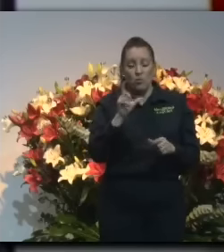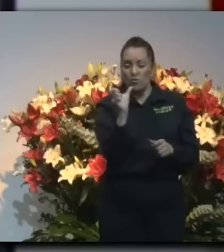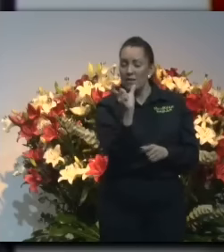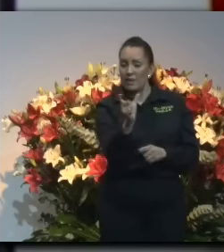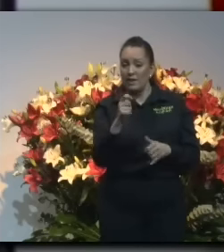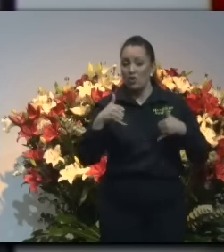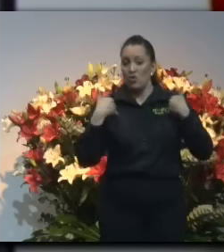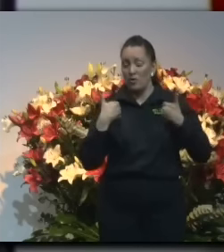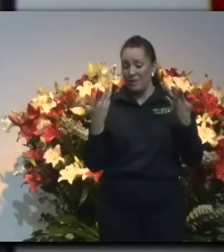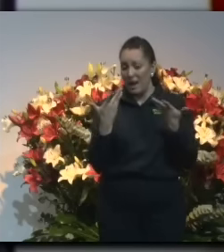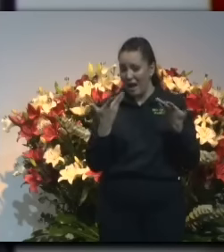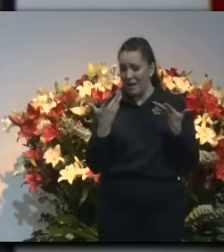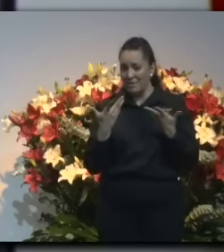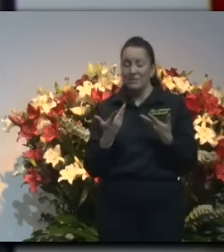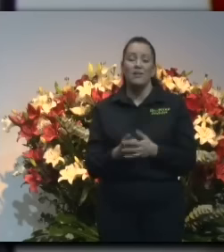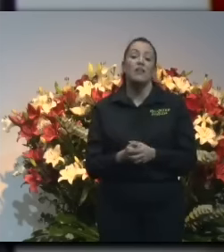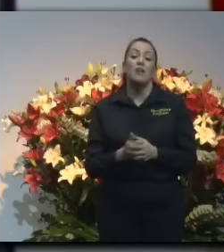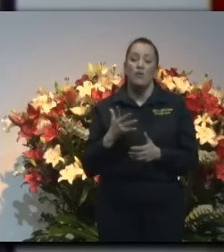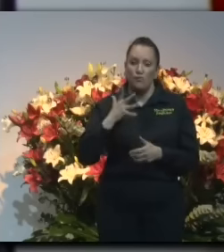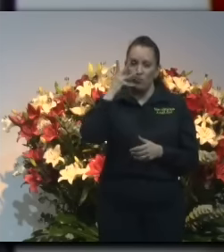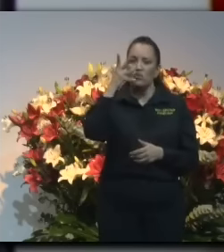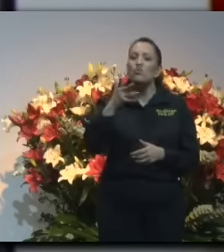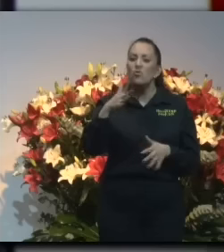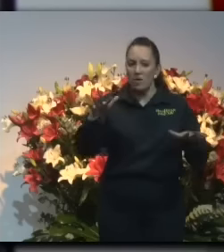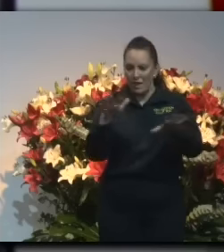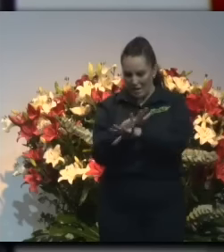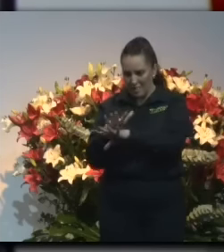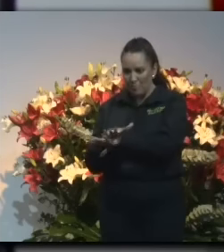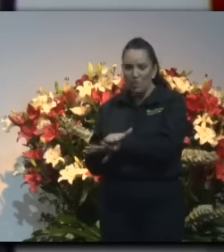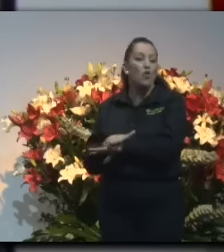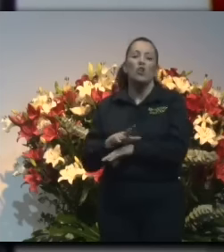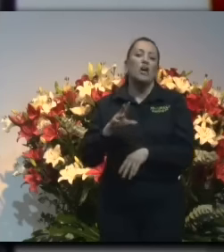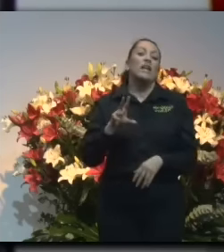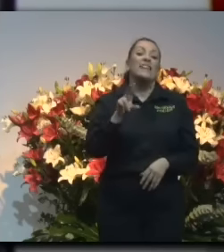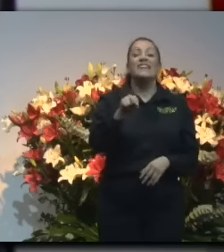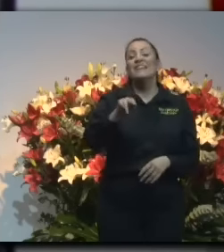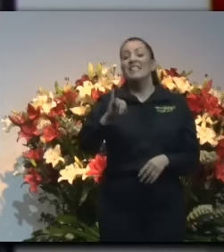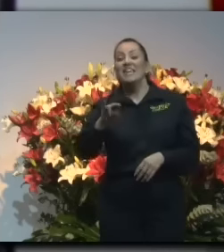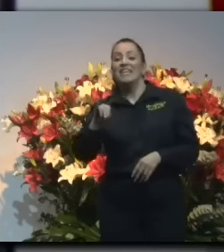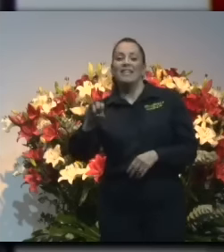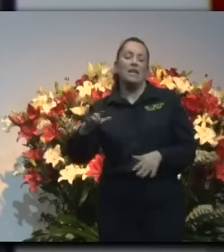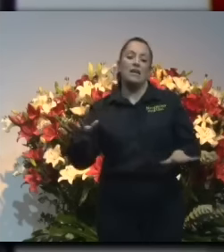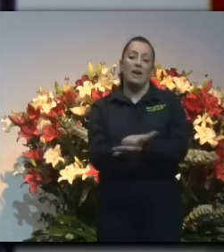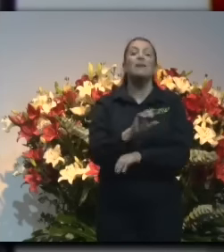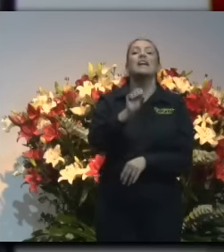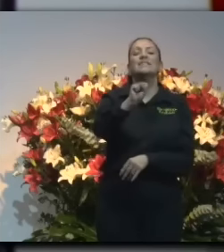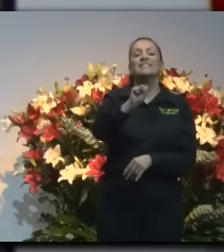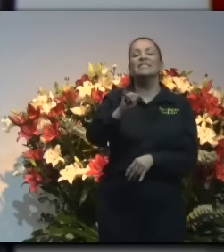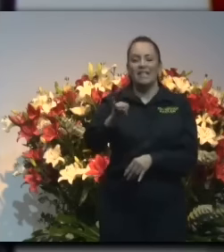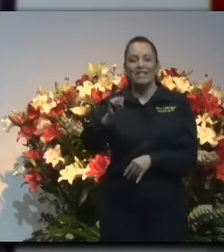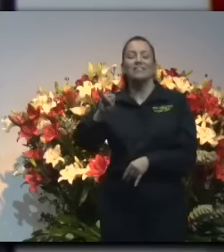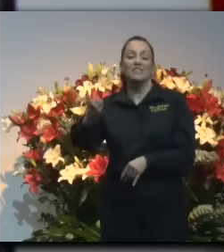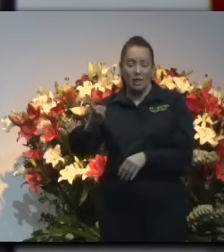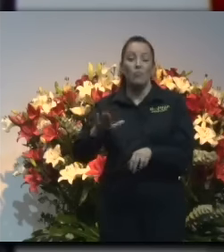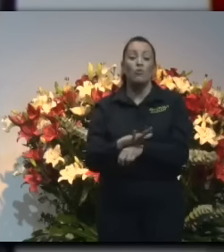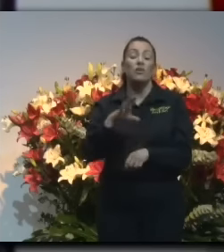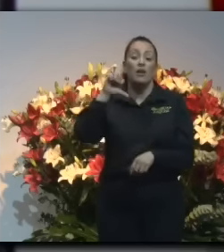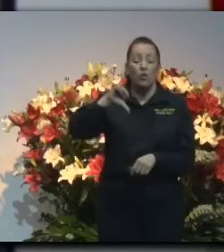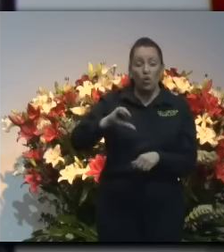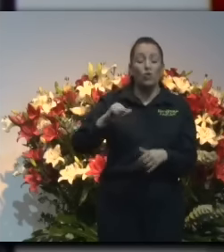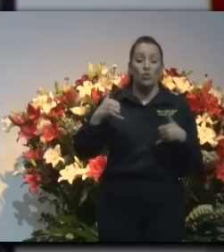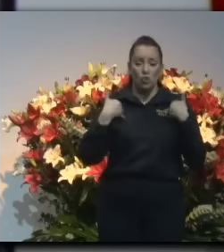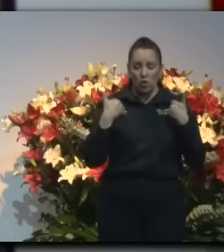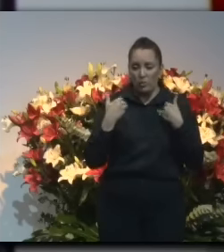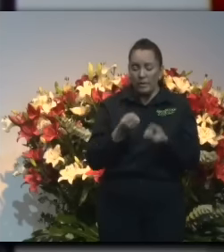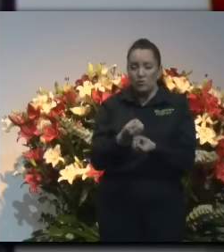Futuro cambiaría a sí, sí estudio y sí trabajo, porque la beca de los Jóvenes Construyendo el Futuro hoy es de 3,600